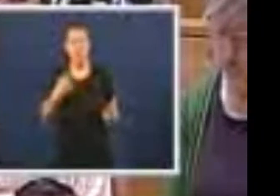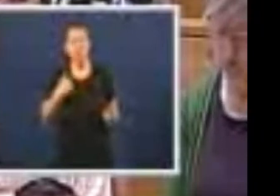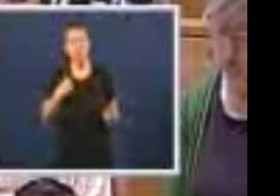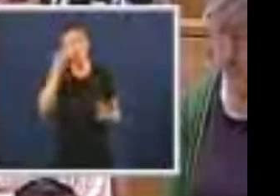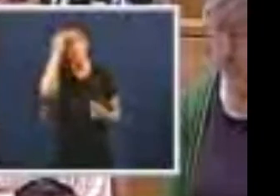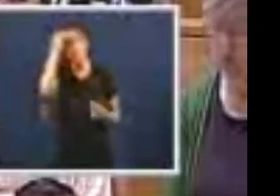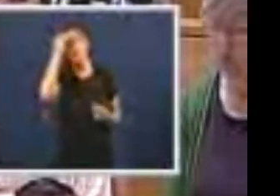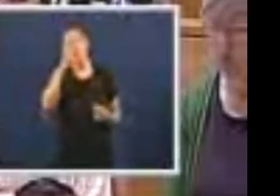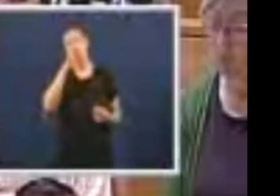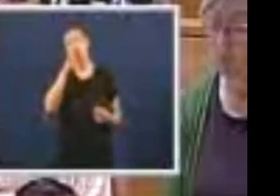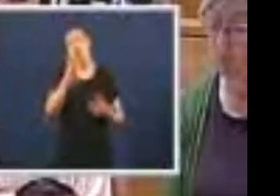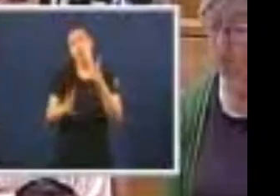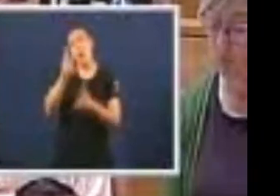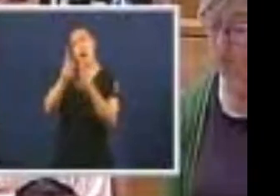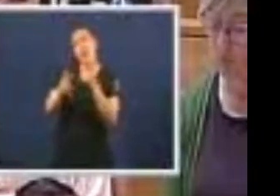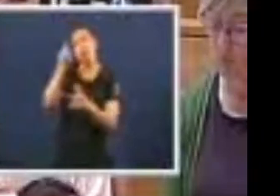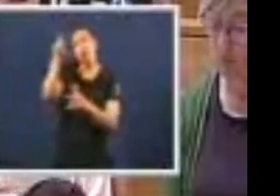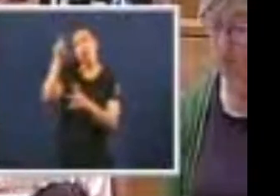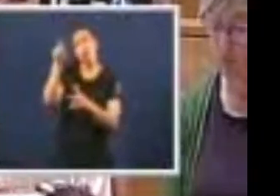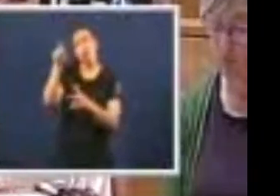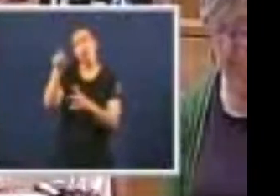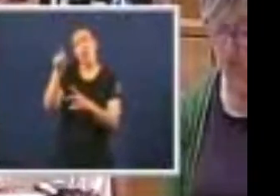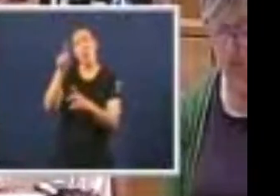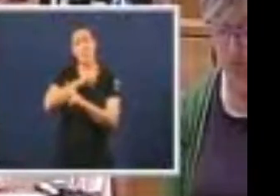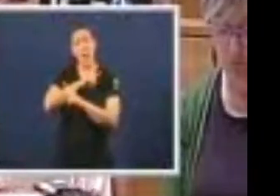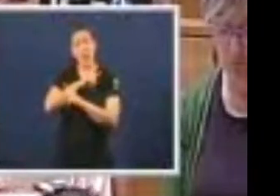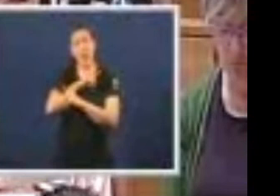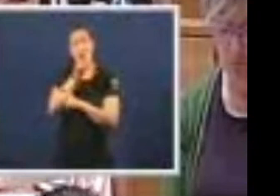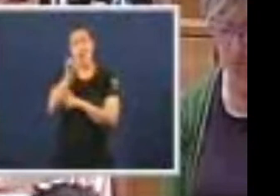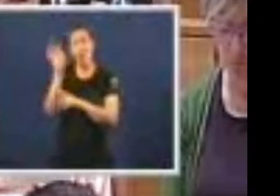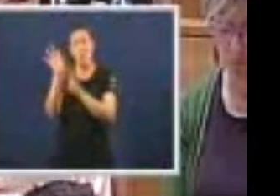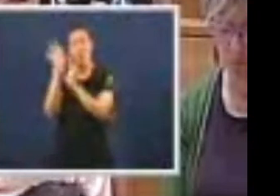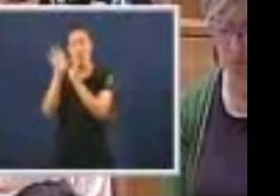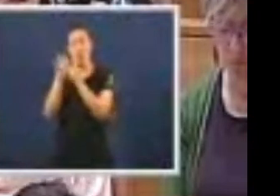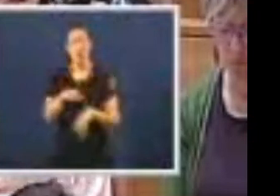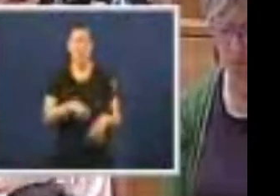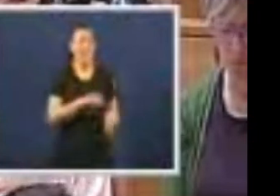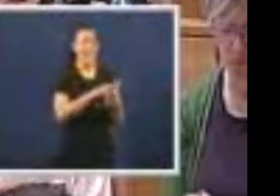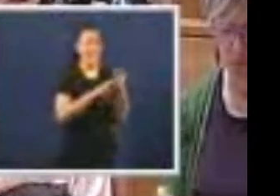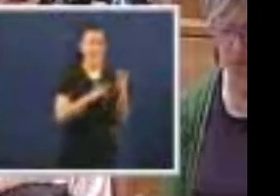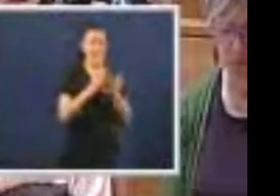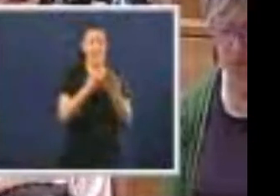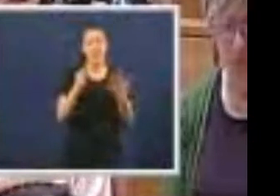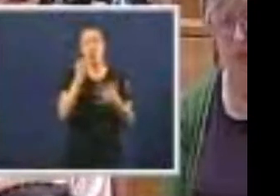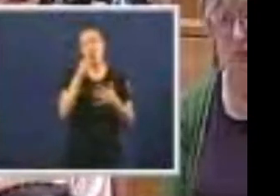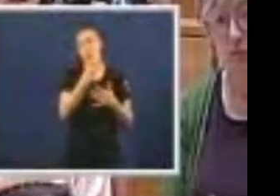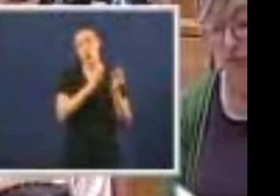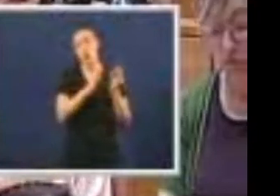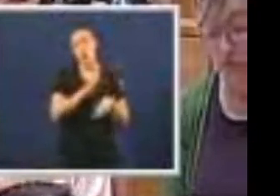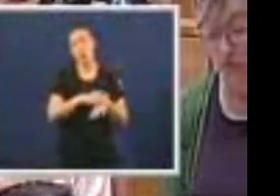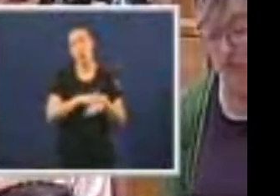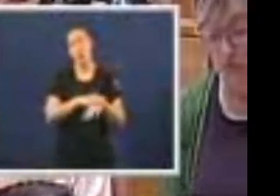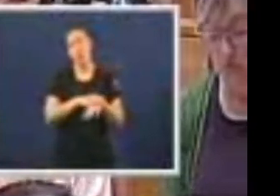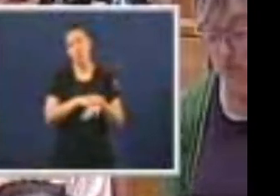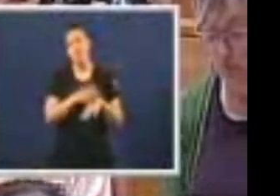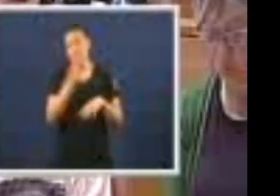preguntarnos por que Euskadi ten unha tasa de paro do 11,9% e a Galiza témola do 17,4%. Pois